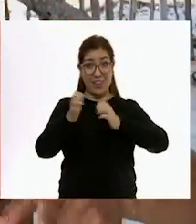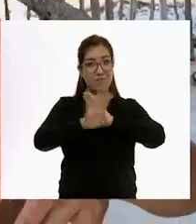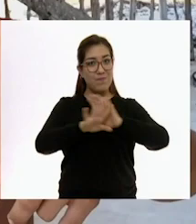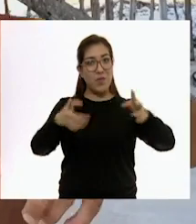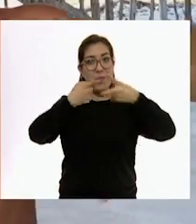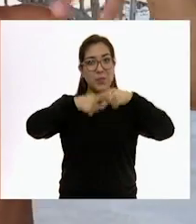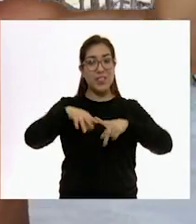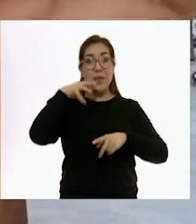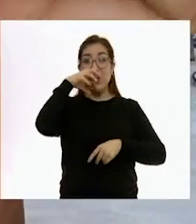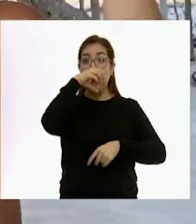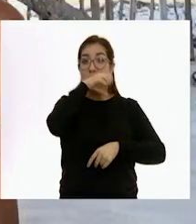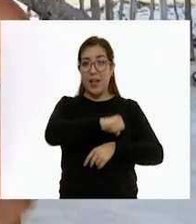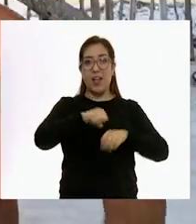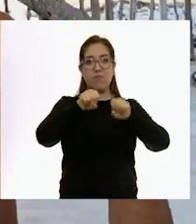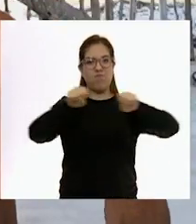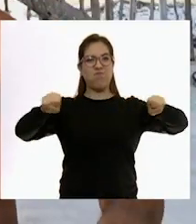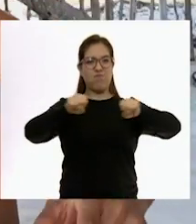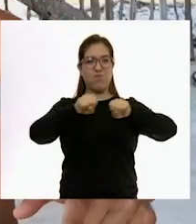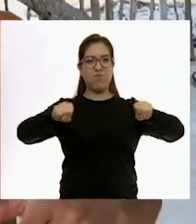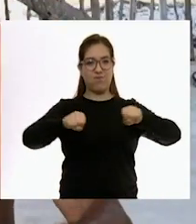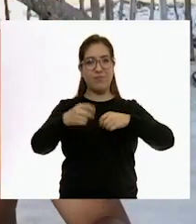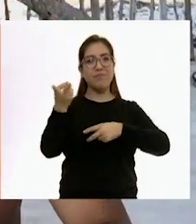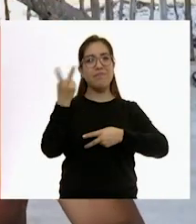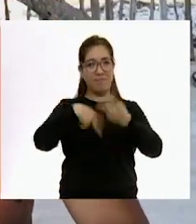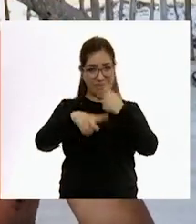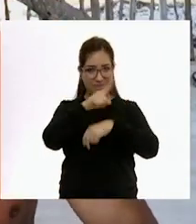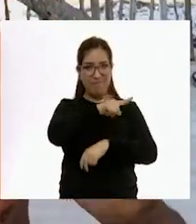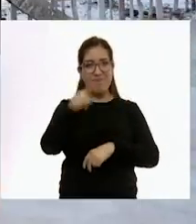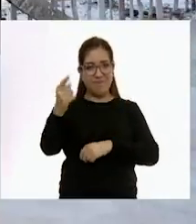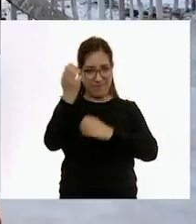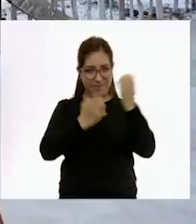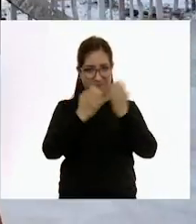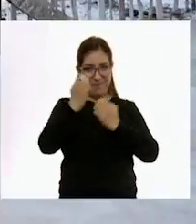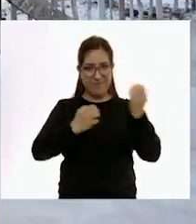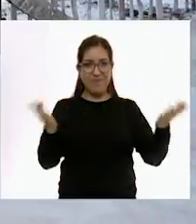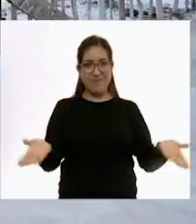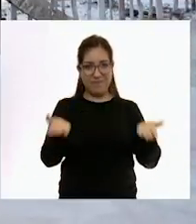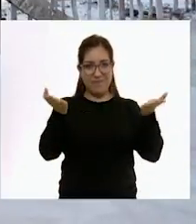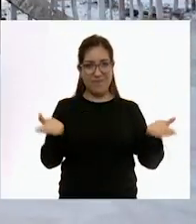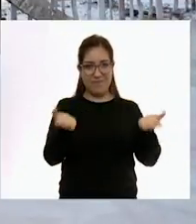calentamiento y pues que venga la rutina. ¡Actívense todos!